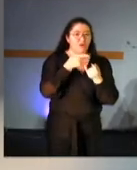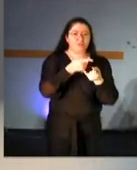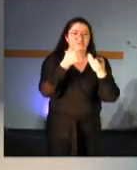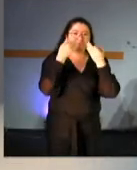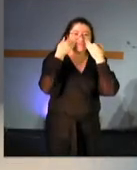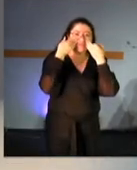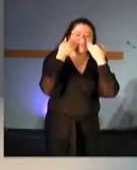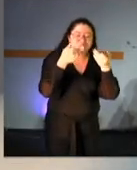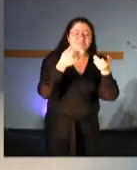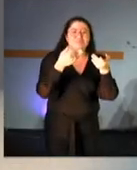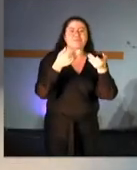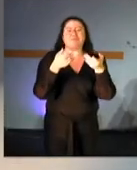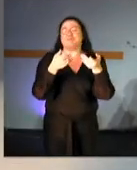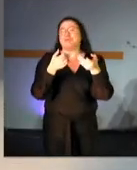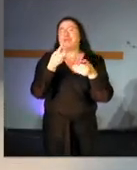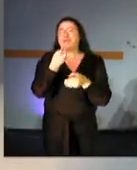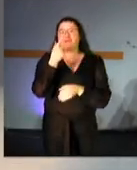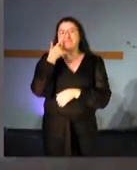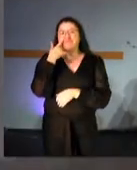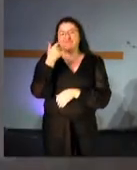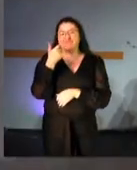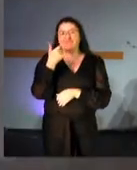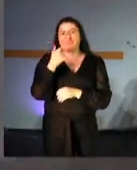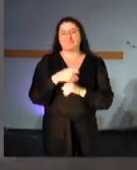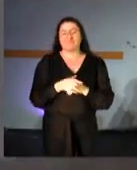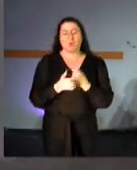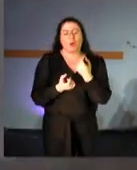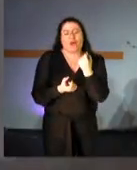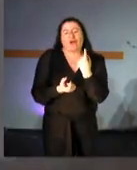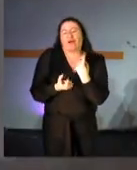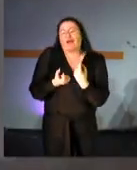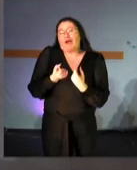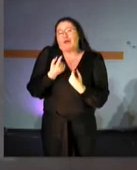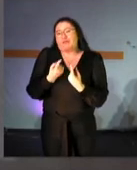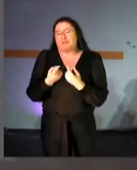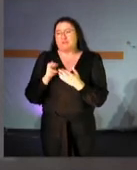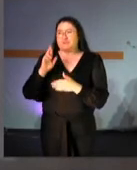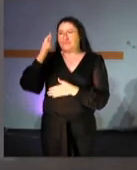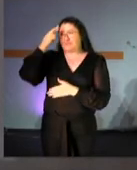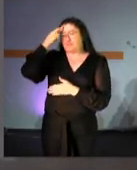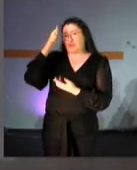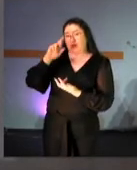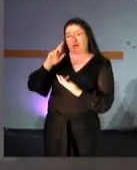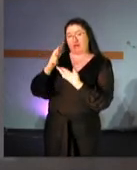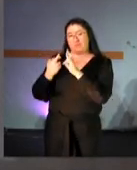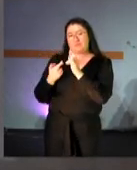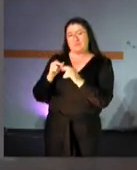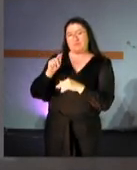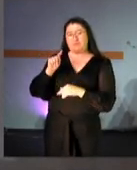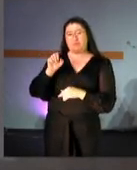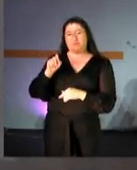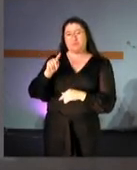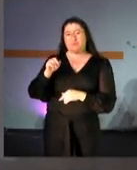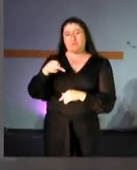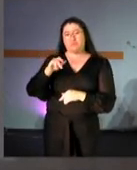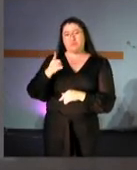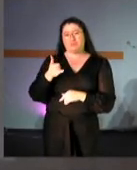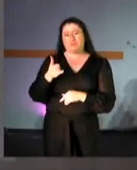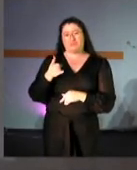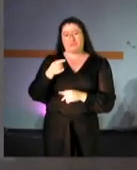contando. Entonces, hay pocos casos así, la historia de la Revolución Rusa de Trotsky y dos o tres más.